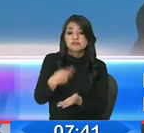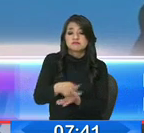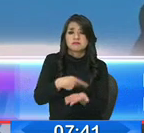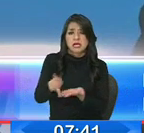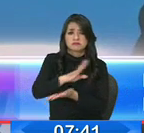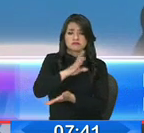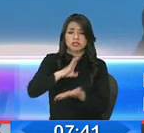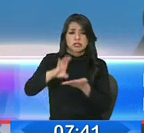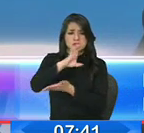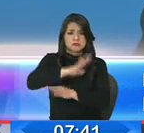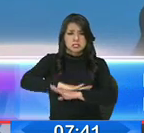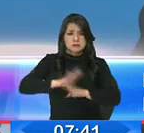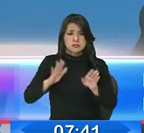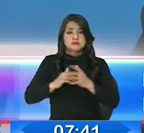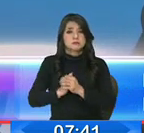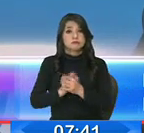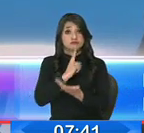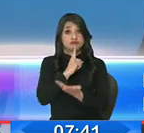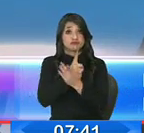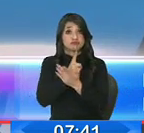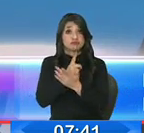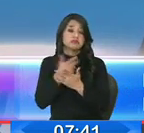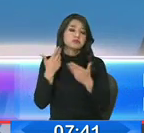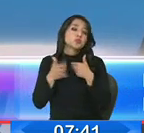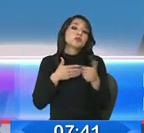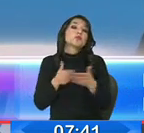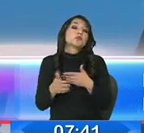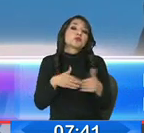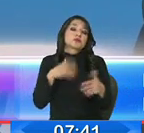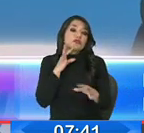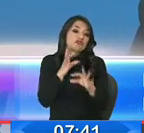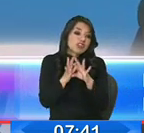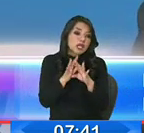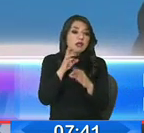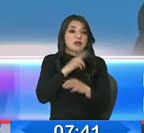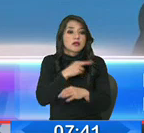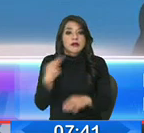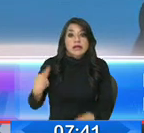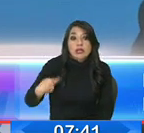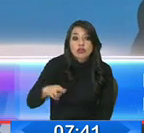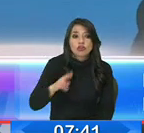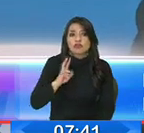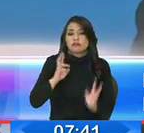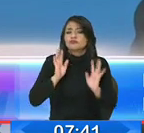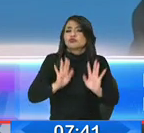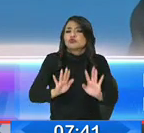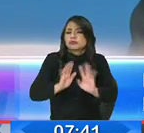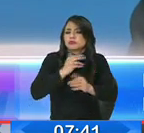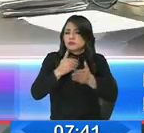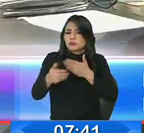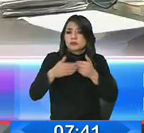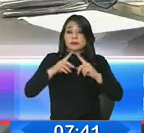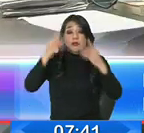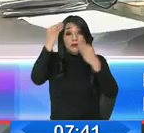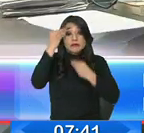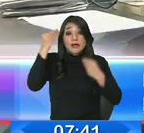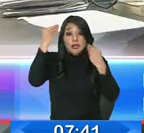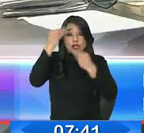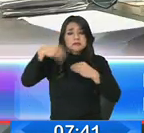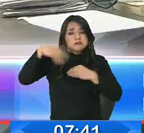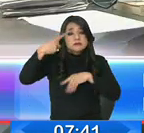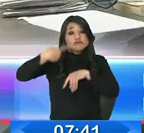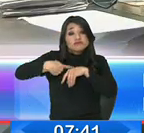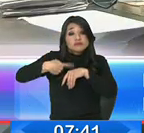todos, independientemente de la fe o de la no creencia, y hay unos valores que ya son más